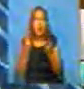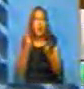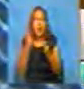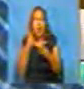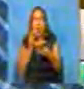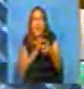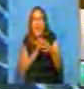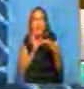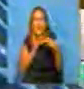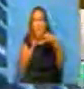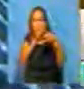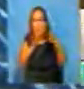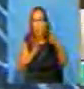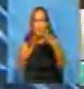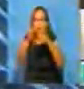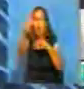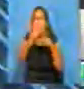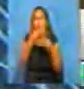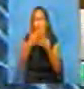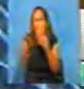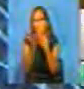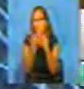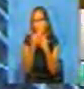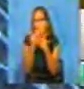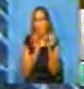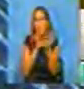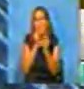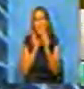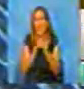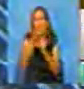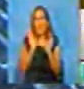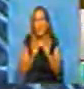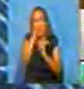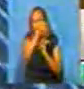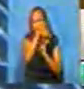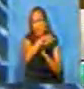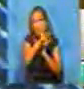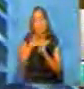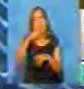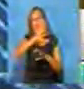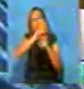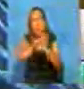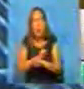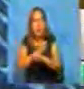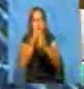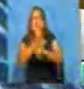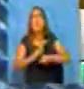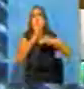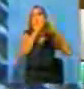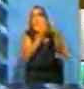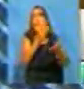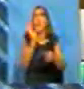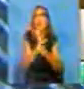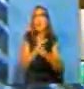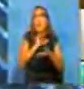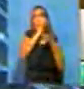los delitos a través de la delación. Entonces, al que ha cometido un delito, lo premiamos si es un delator.